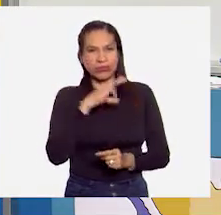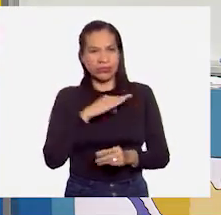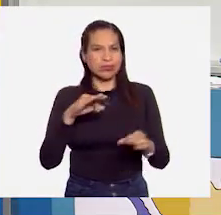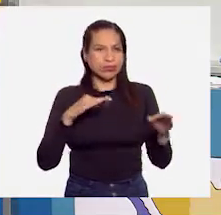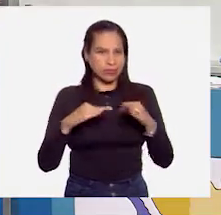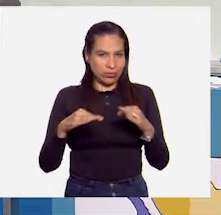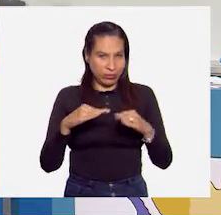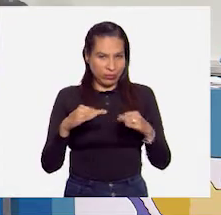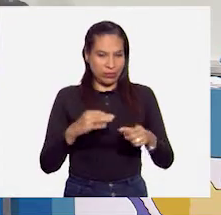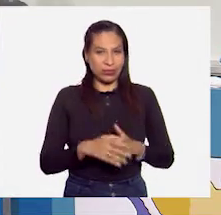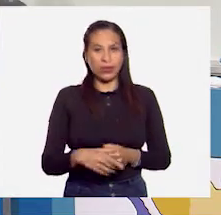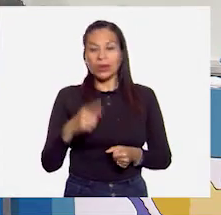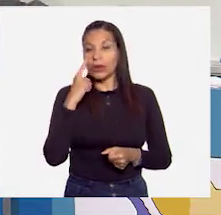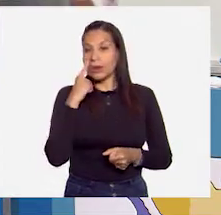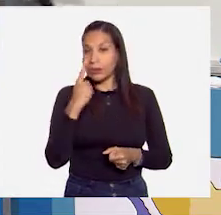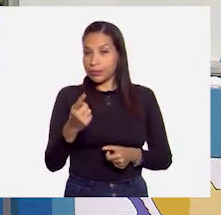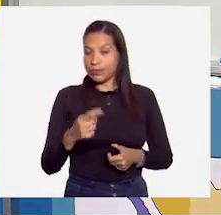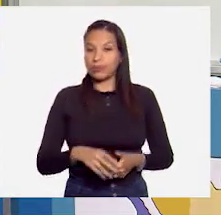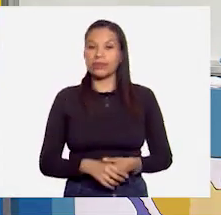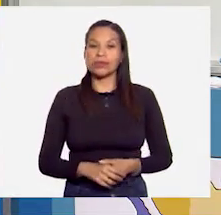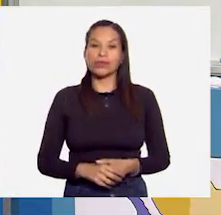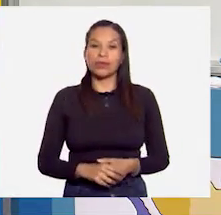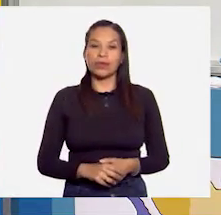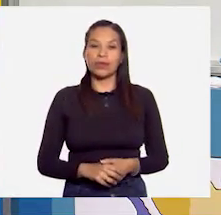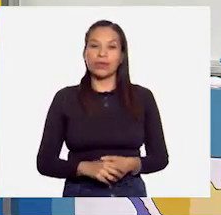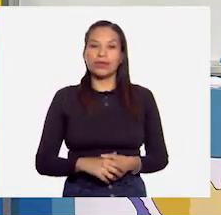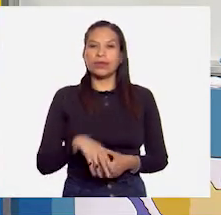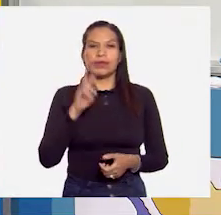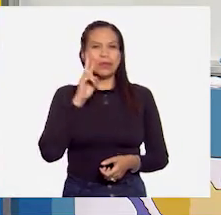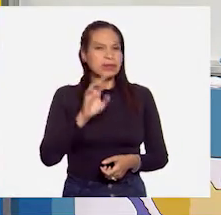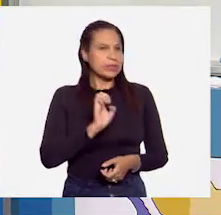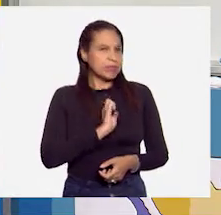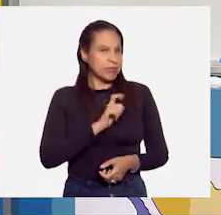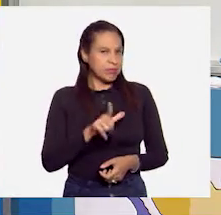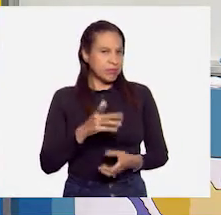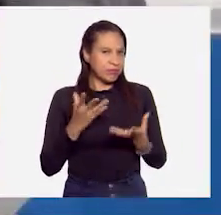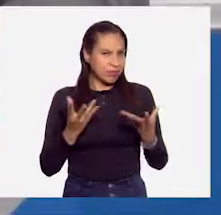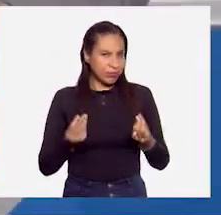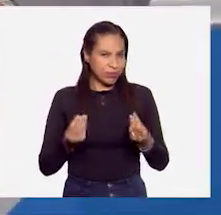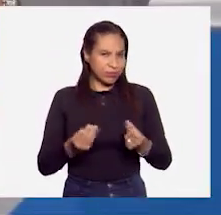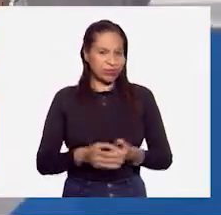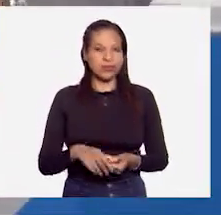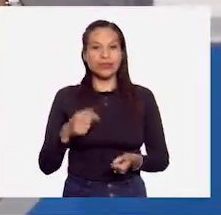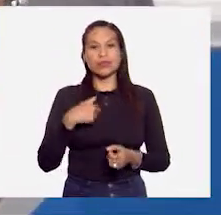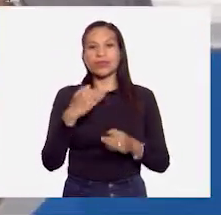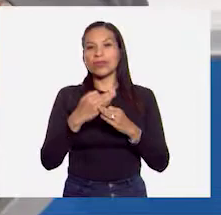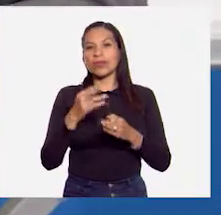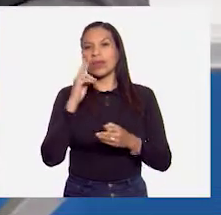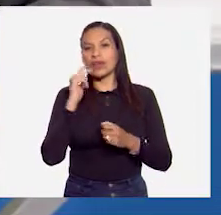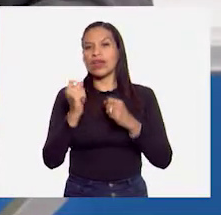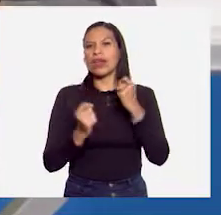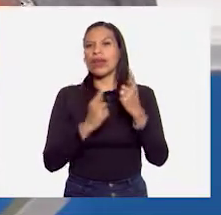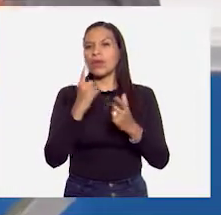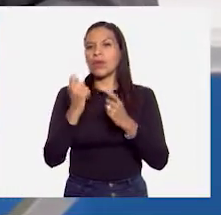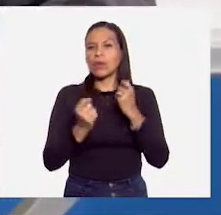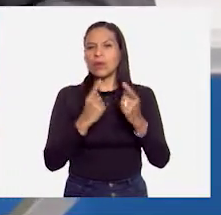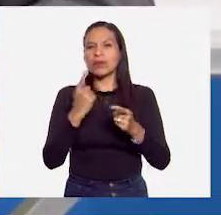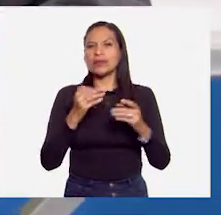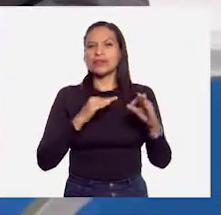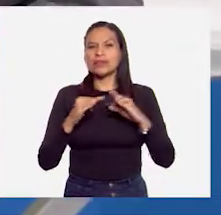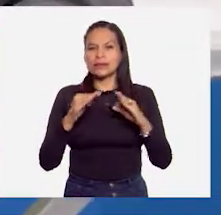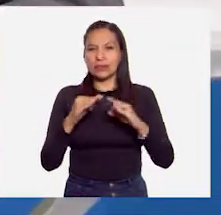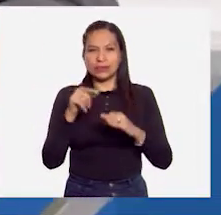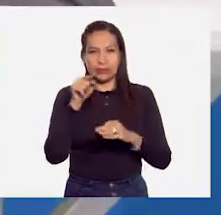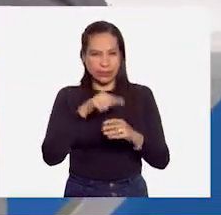trabajar. Miren, es muy especial. Les voy a dar algunas para trabajar